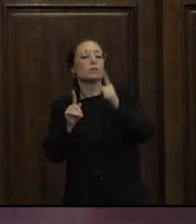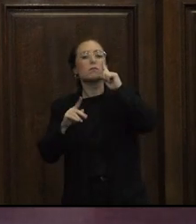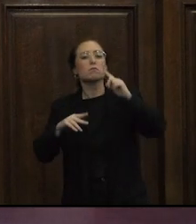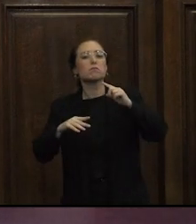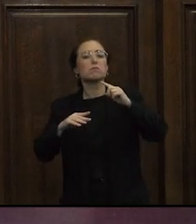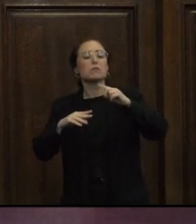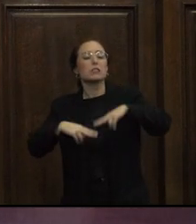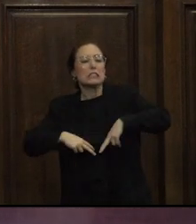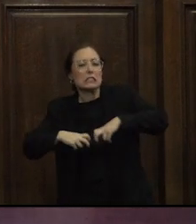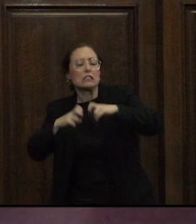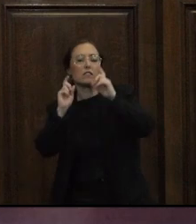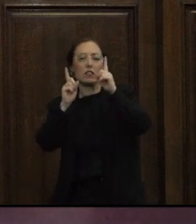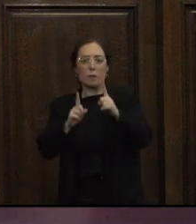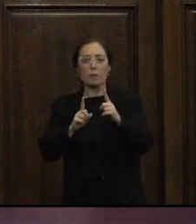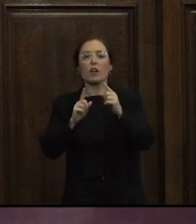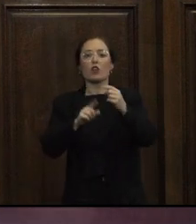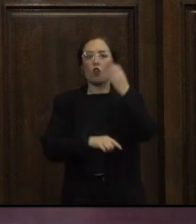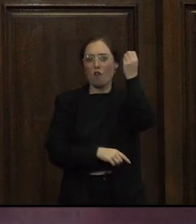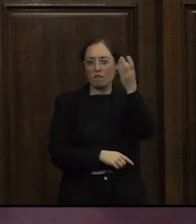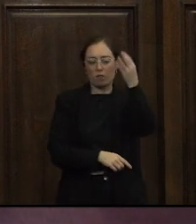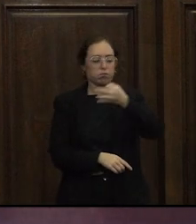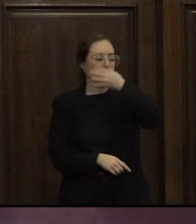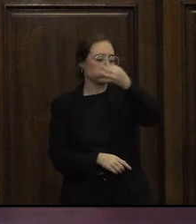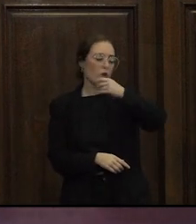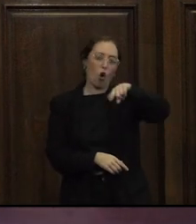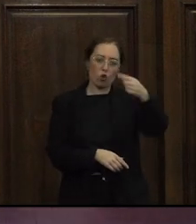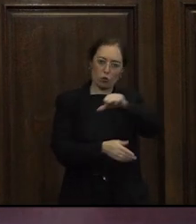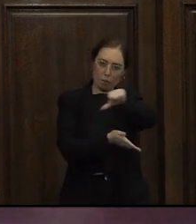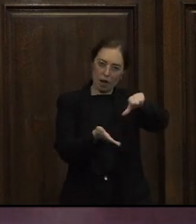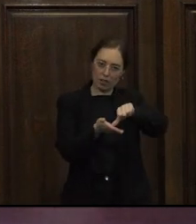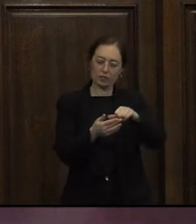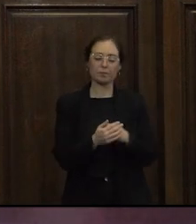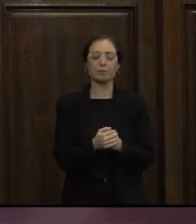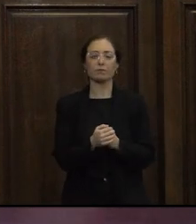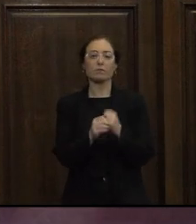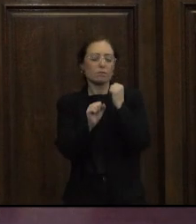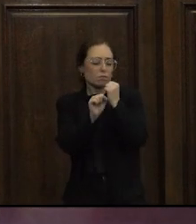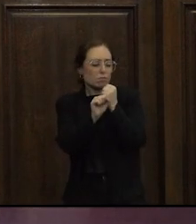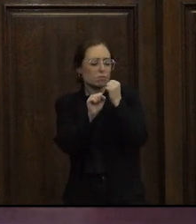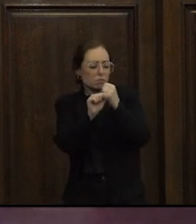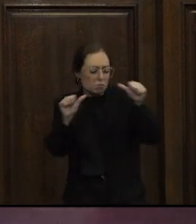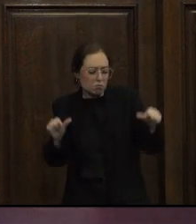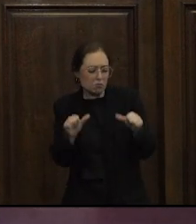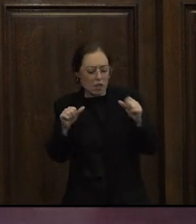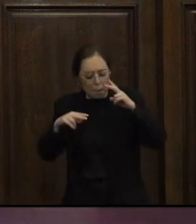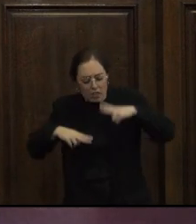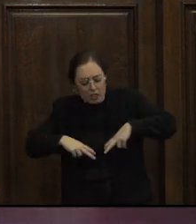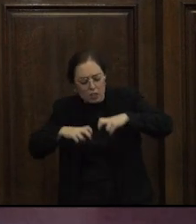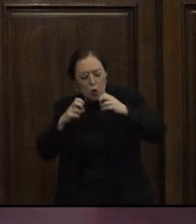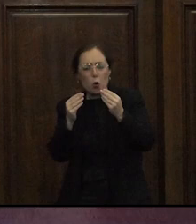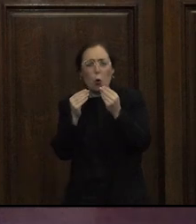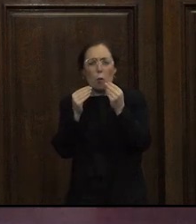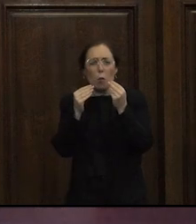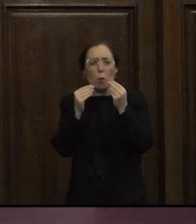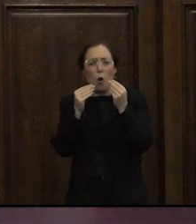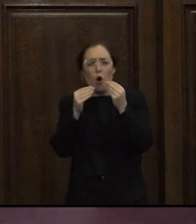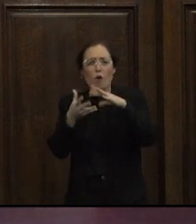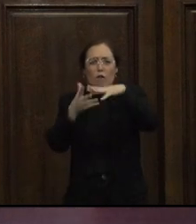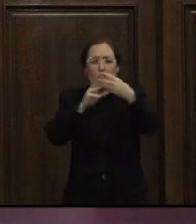dado conferencias en múltiples países. En su trabajo, Sibila examina cómo el capitalismo y